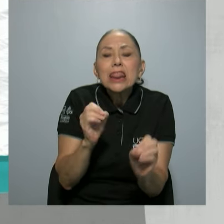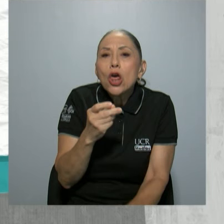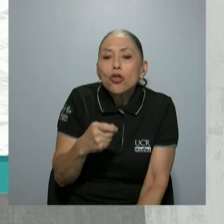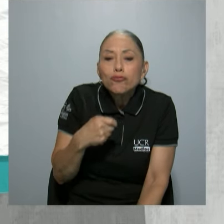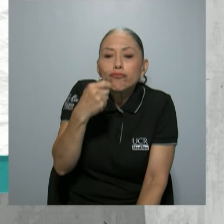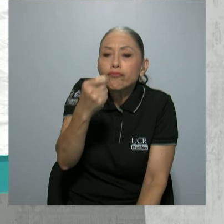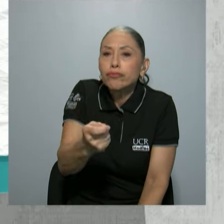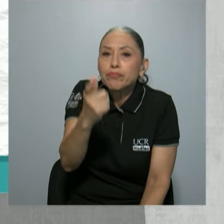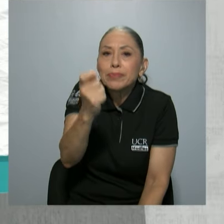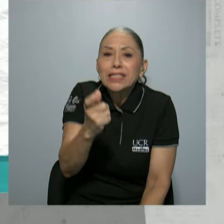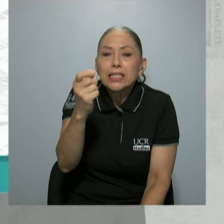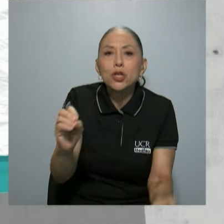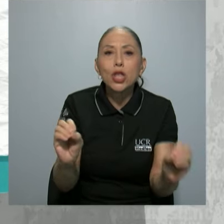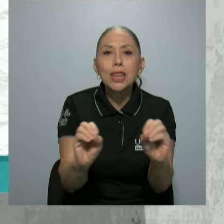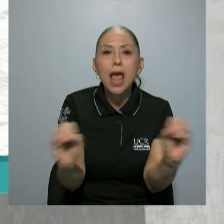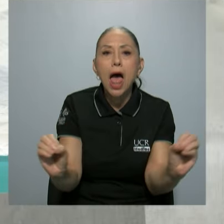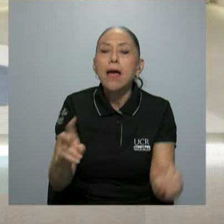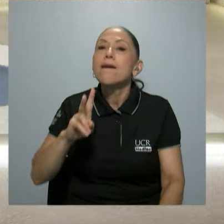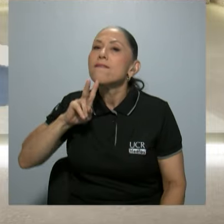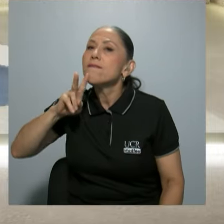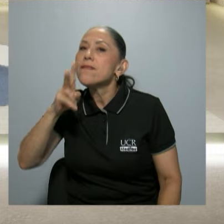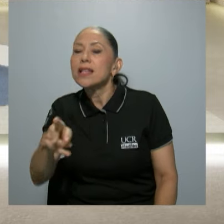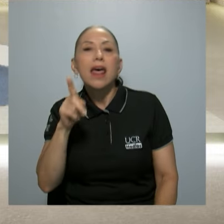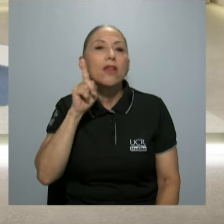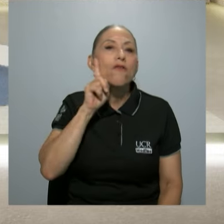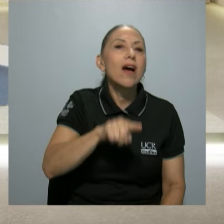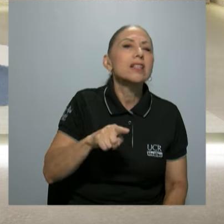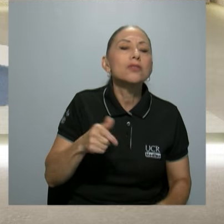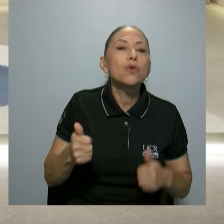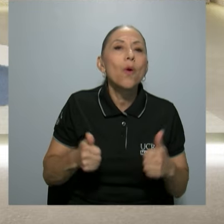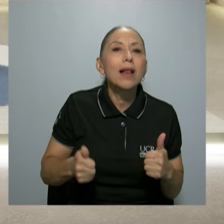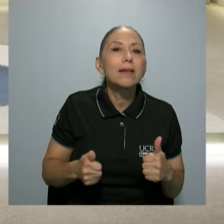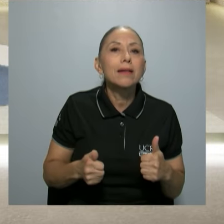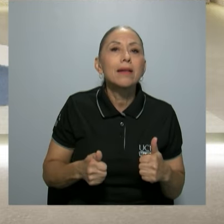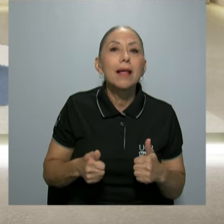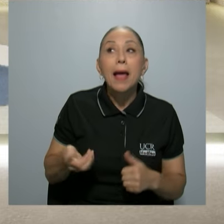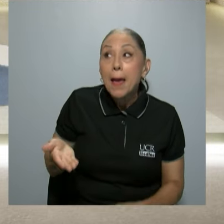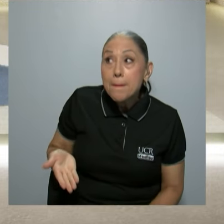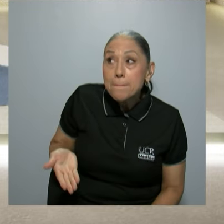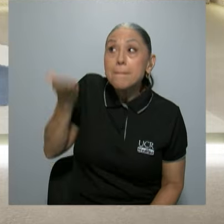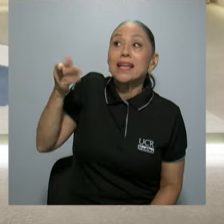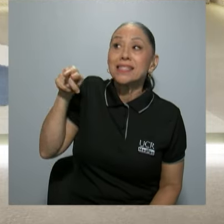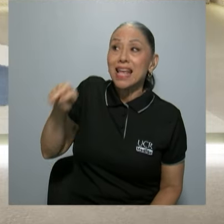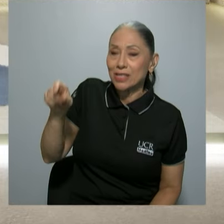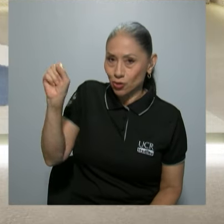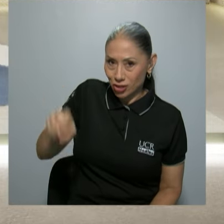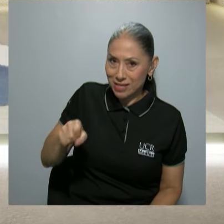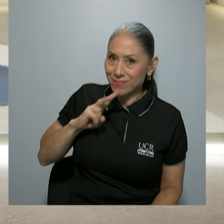pensión. ¿Esto es verdadero o es falso? Más de eso sí, es verdadero, más de eso.